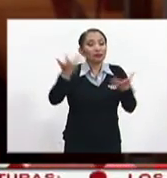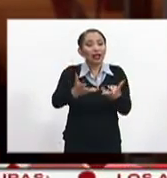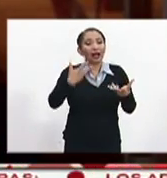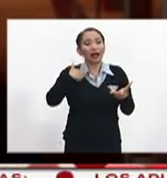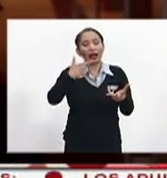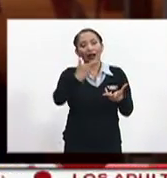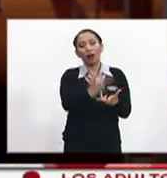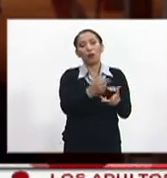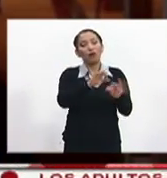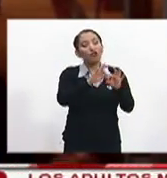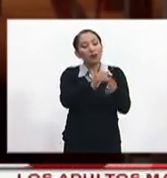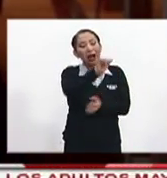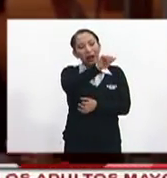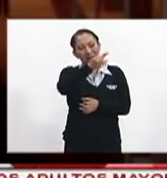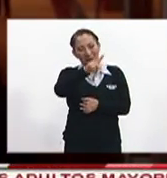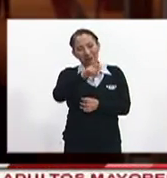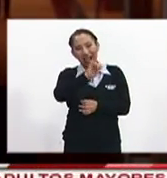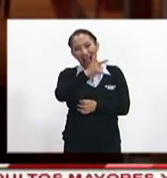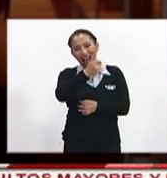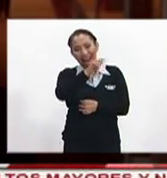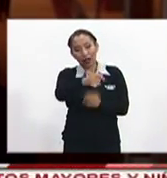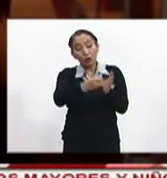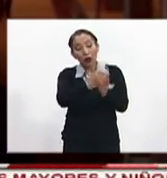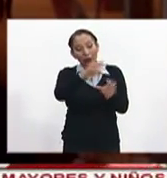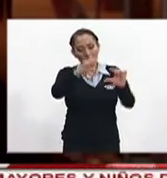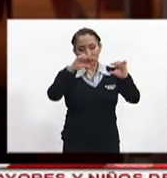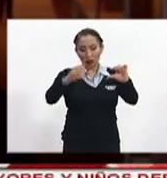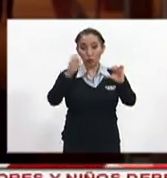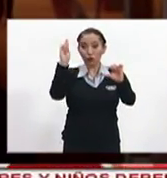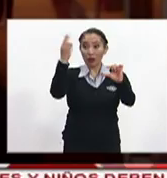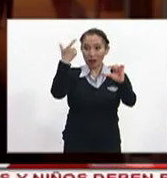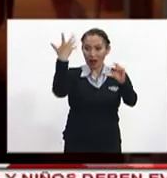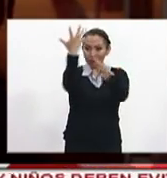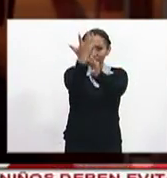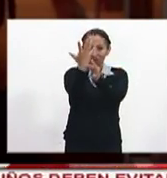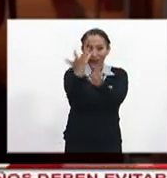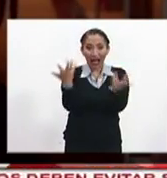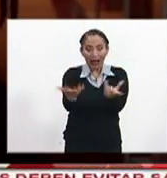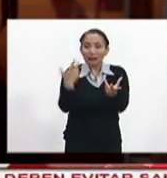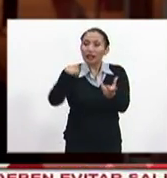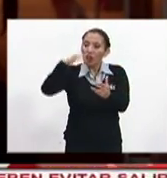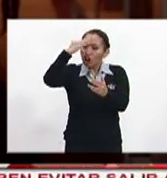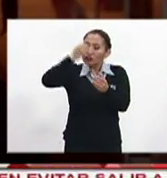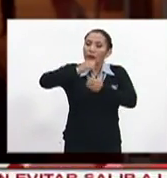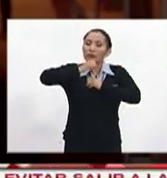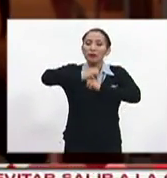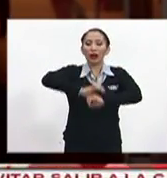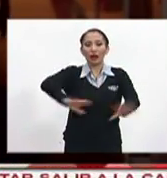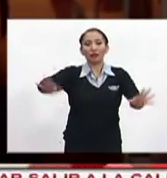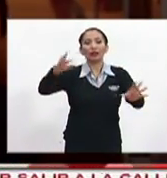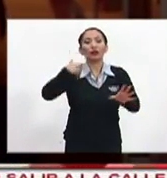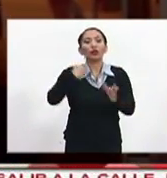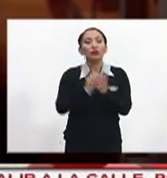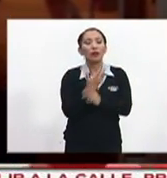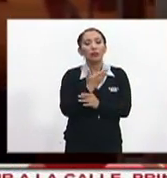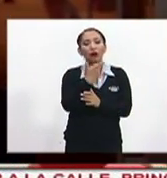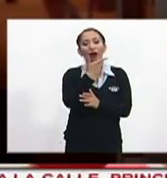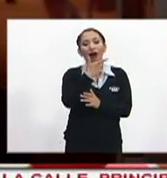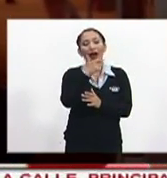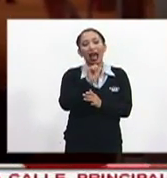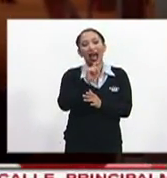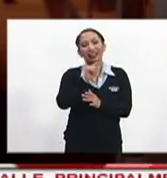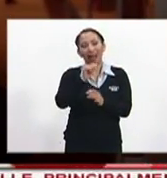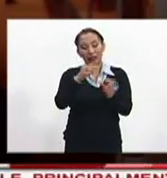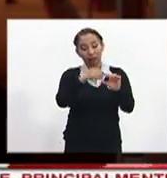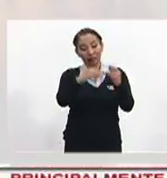un gadget nuevo que justo sea creado por manos universitarias que compartan el conocimiento, que tener un nuevo gadget que